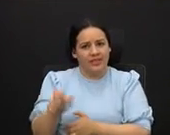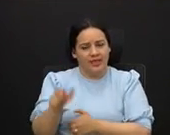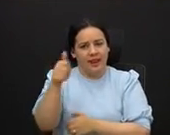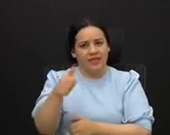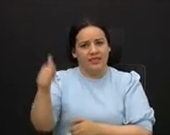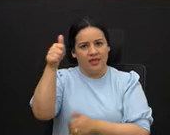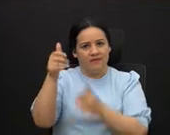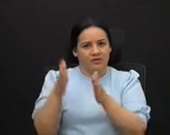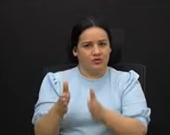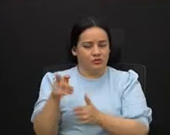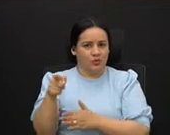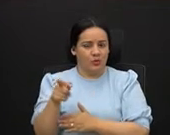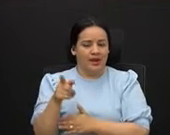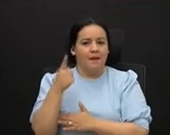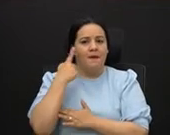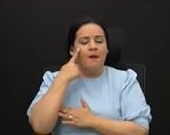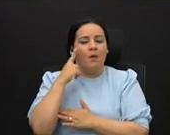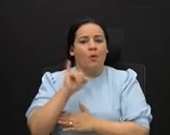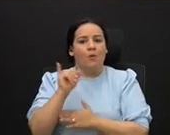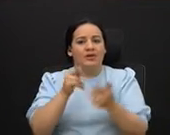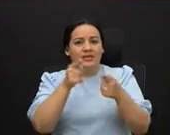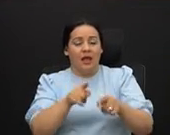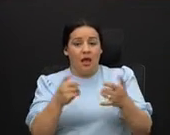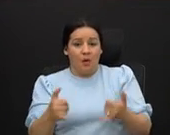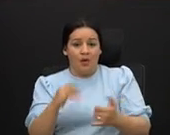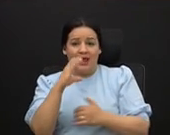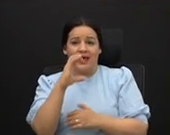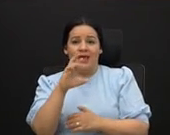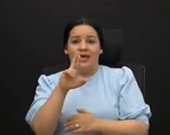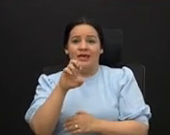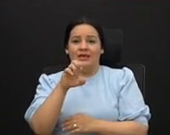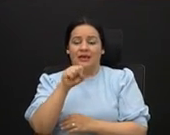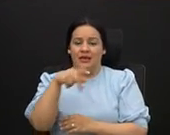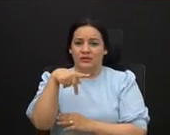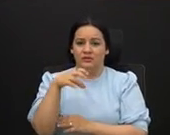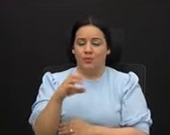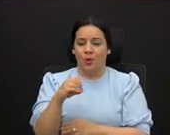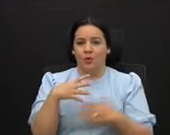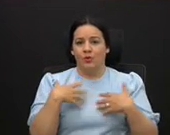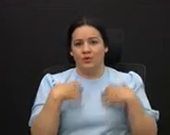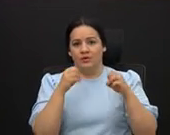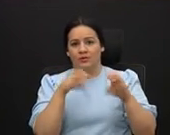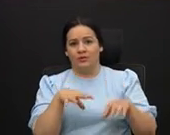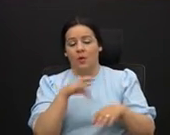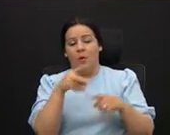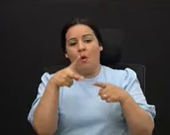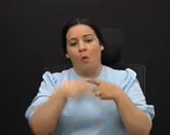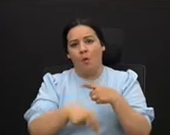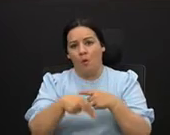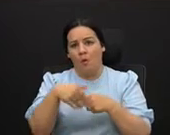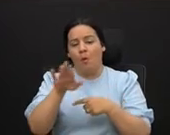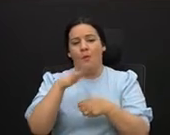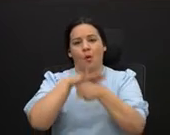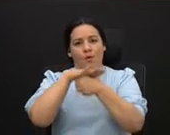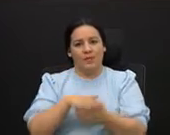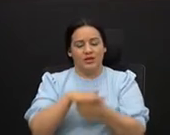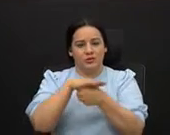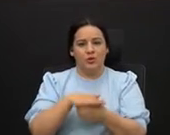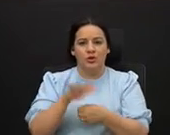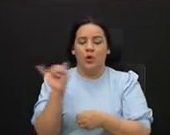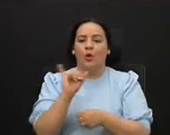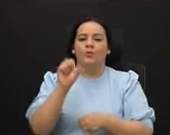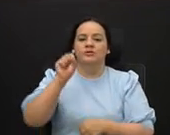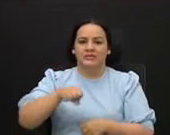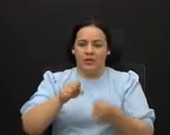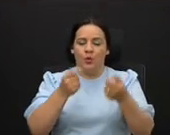finalidad de que ahorita la señora Crespo sea destituida de su cargo o renuncie por presiones, como sí lo